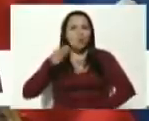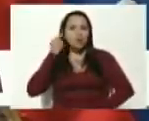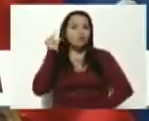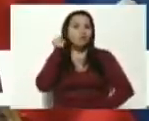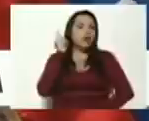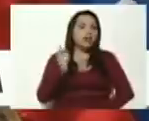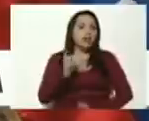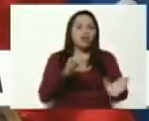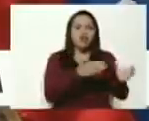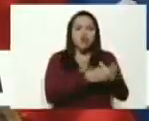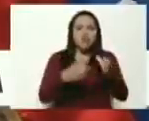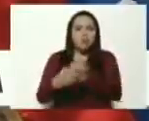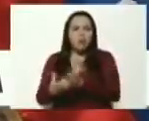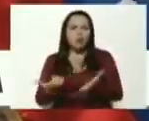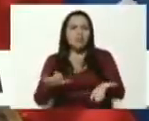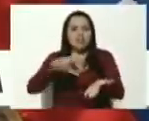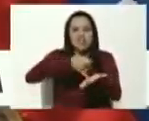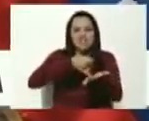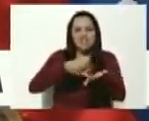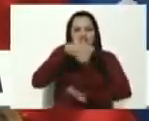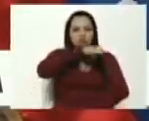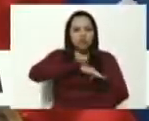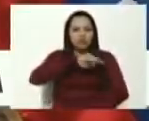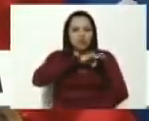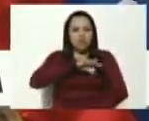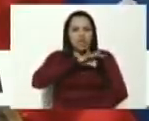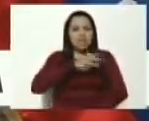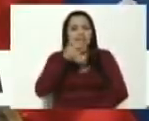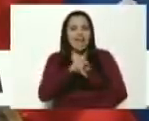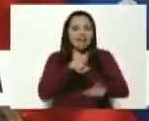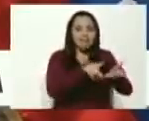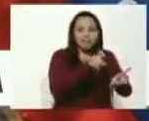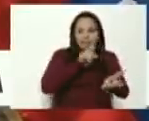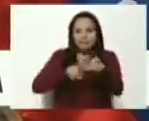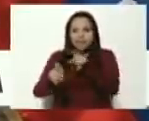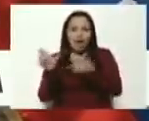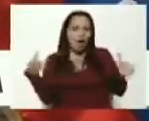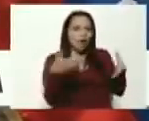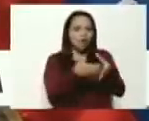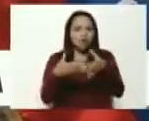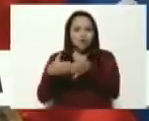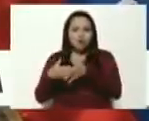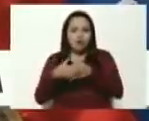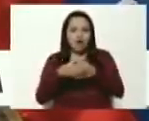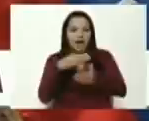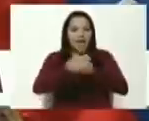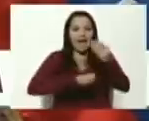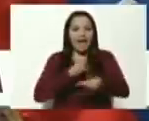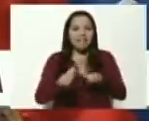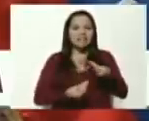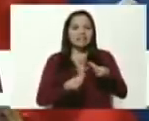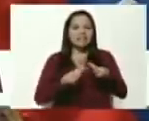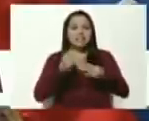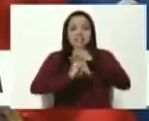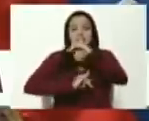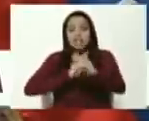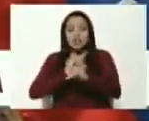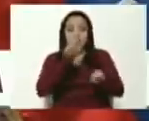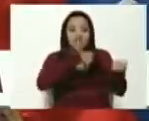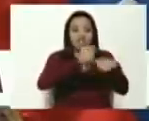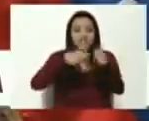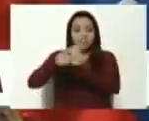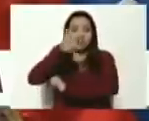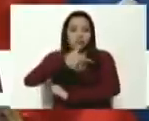de la sociedad que se ven captados por mafias de carácter transnacional,